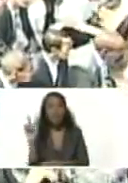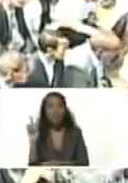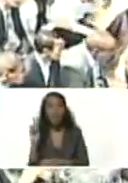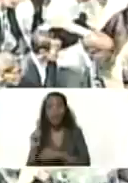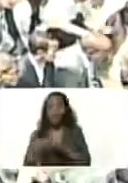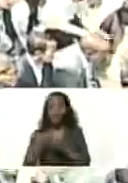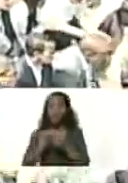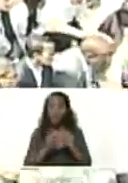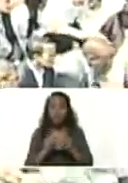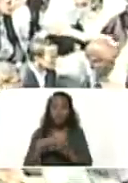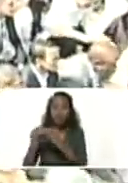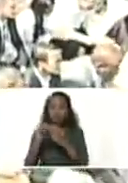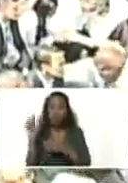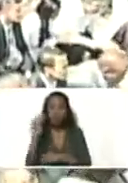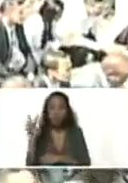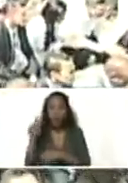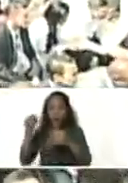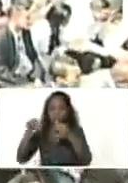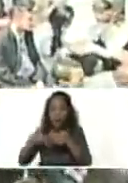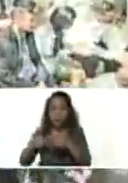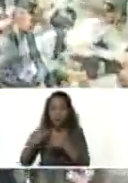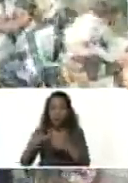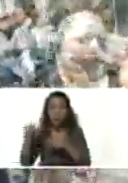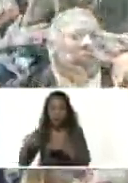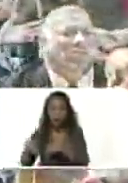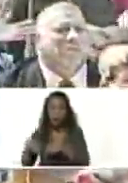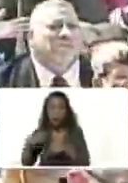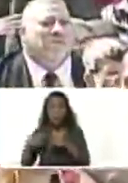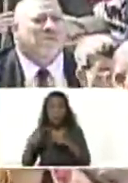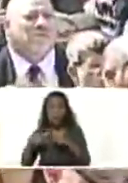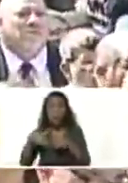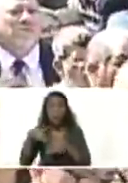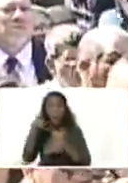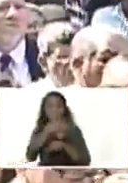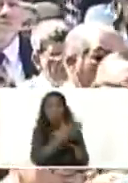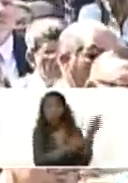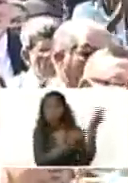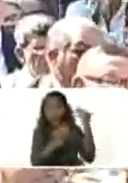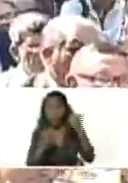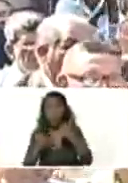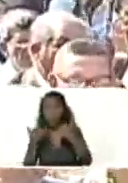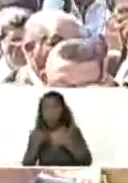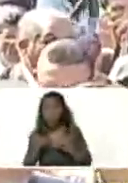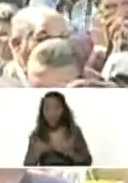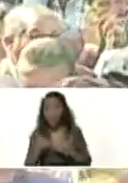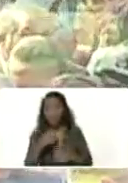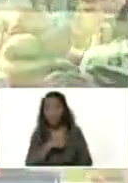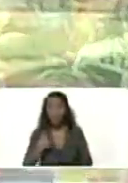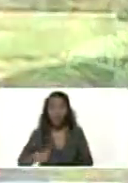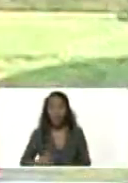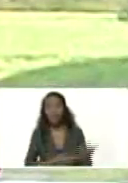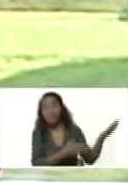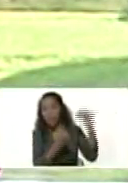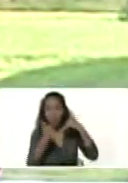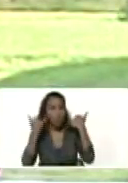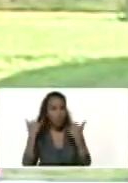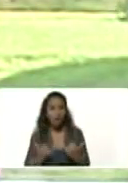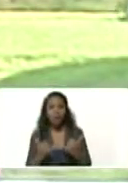luthier venezolanos, vamos a hacerlos aquí, Delcy. Pero los que haya que traer ahora ya de China, vamos a traerlos de